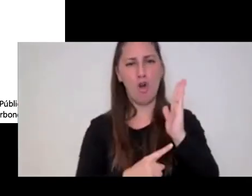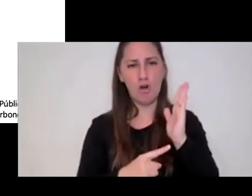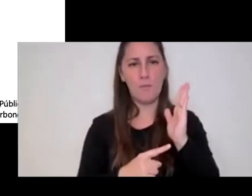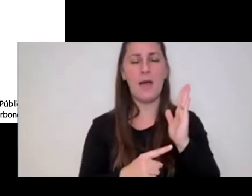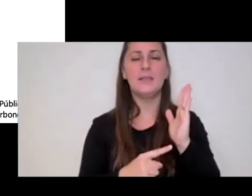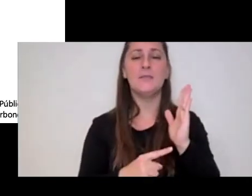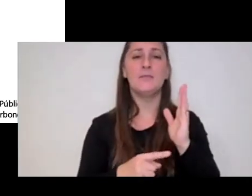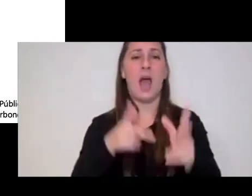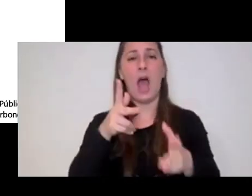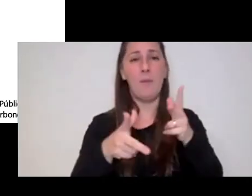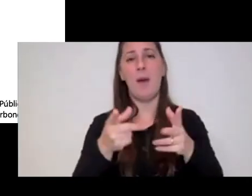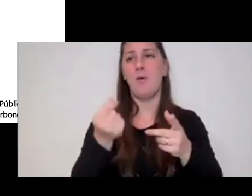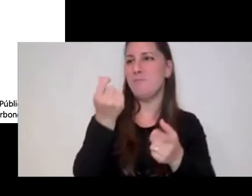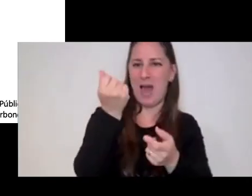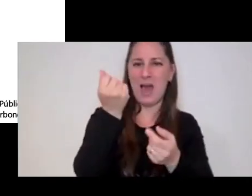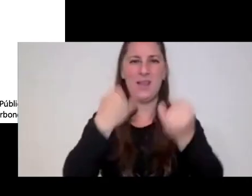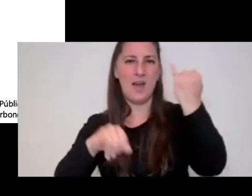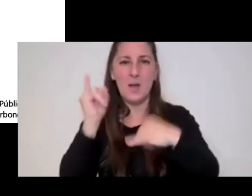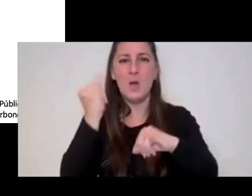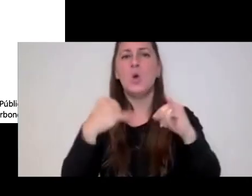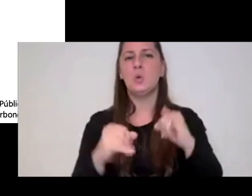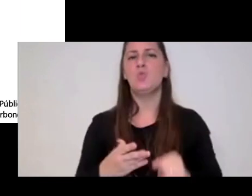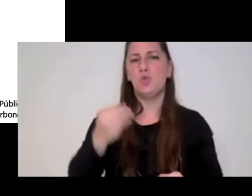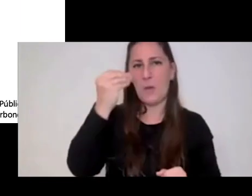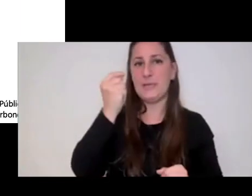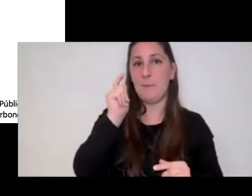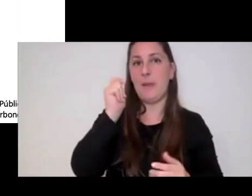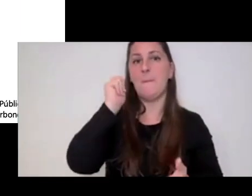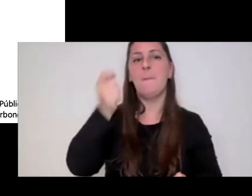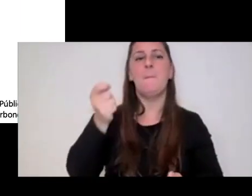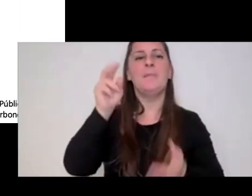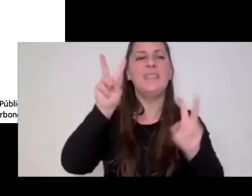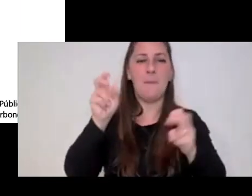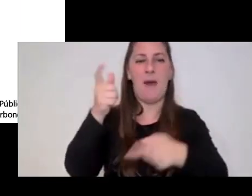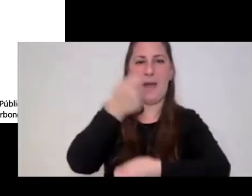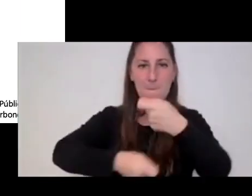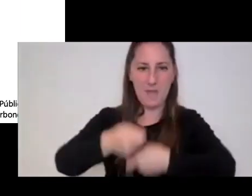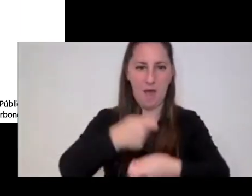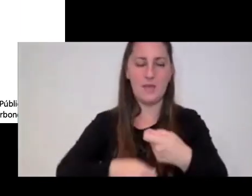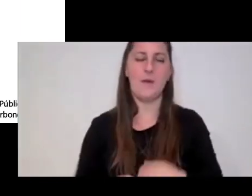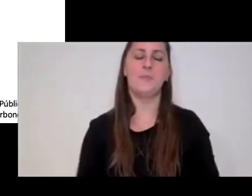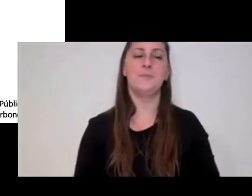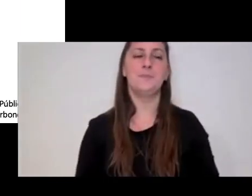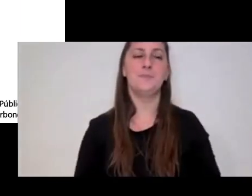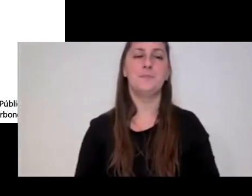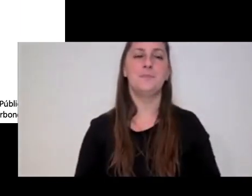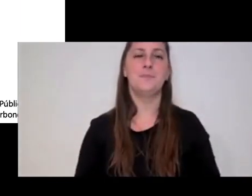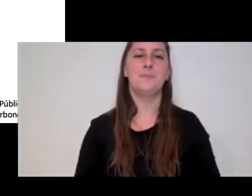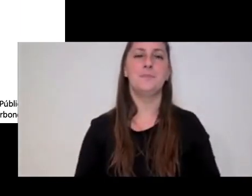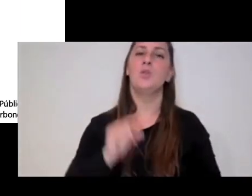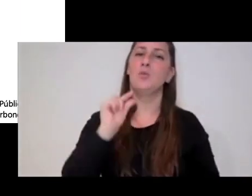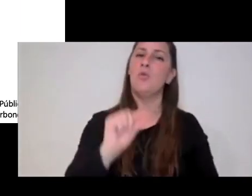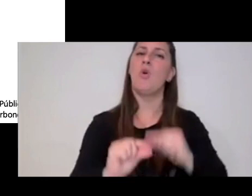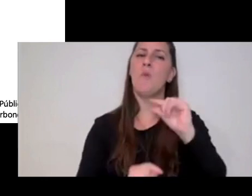divisas muchas veces en penal cambiaria. La primera, a medida que vamos avanzando en la charla, yo